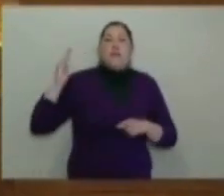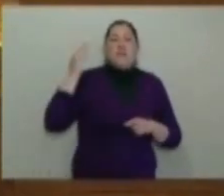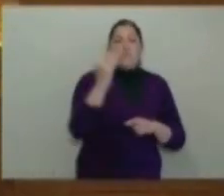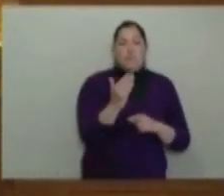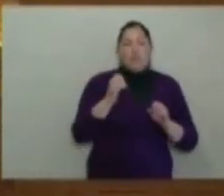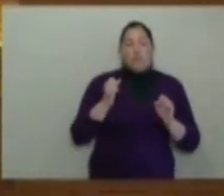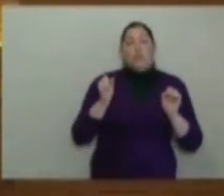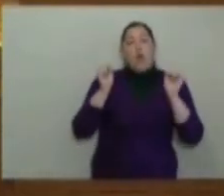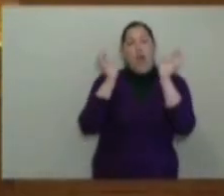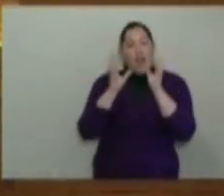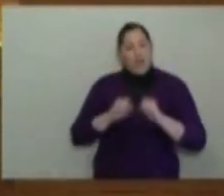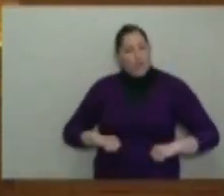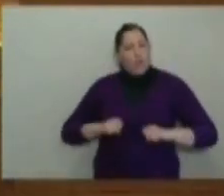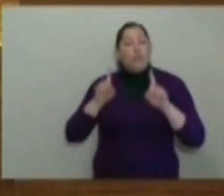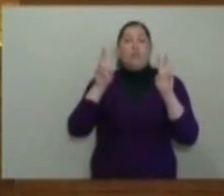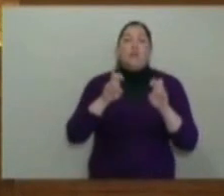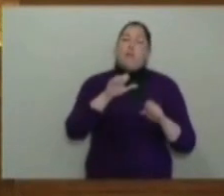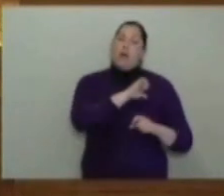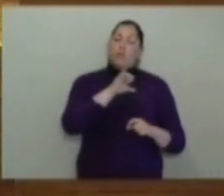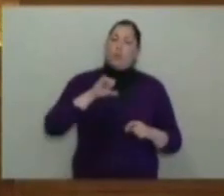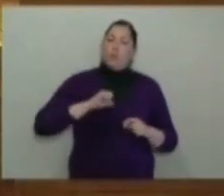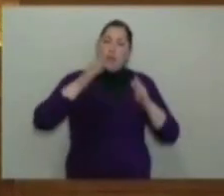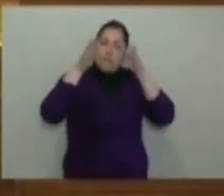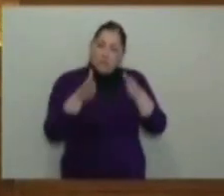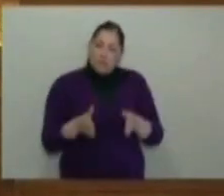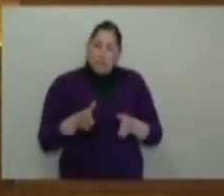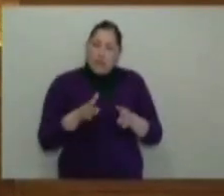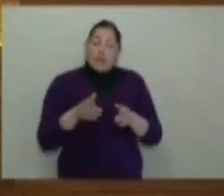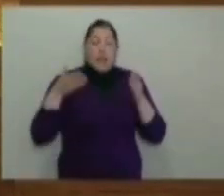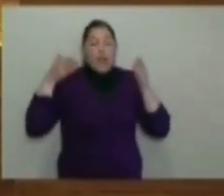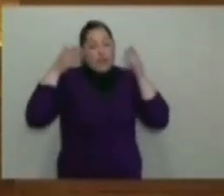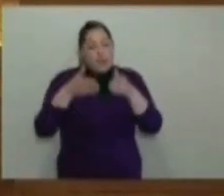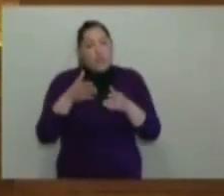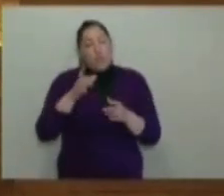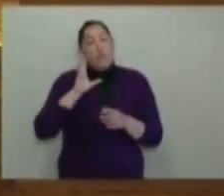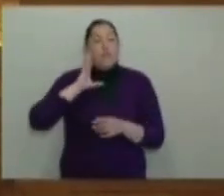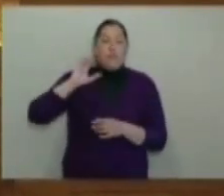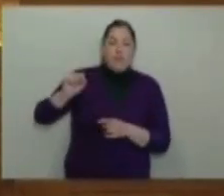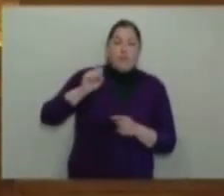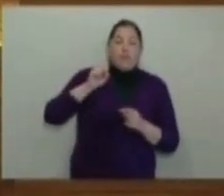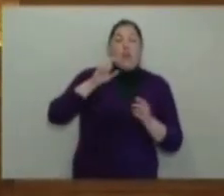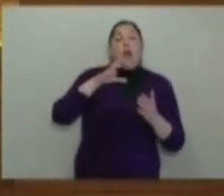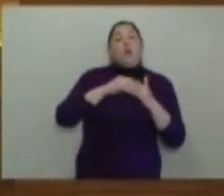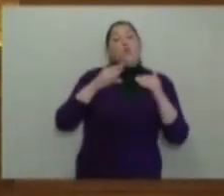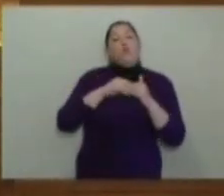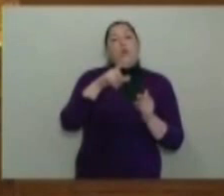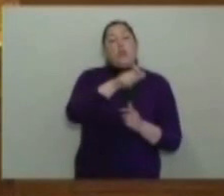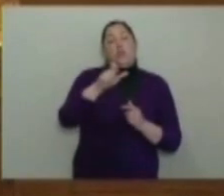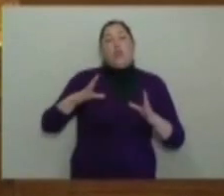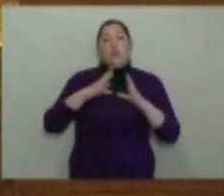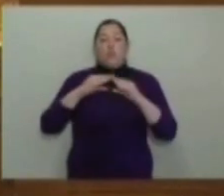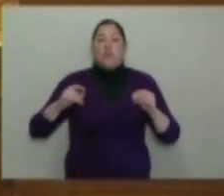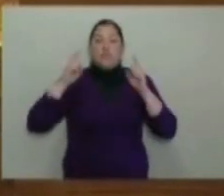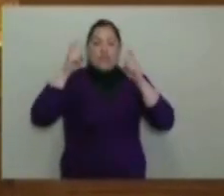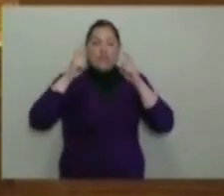territorial sistema de para autonomía personal y la atención a la dependencia puedan tener sobre los usuarios asturianos especialmente en